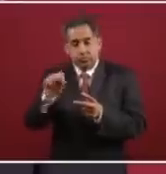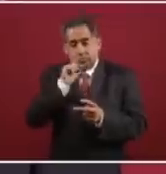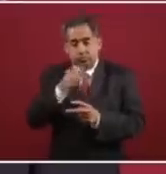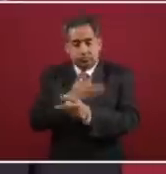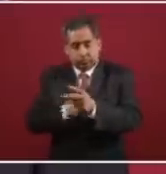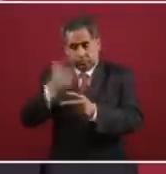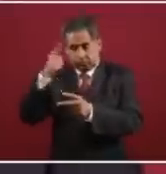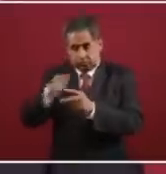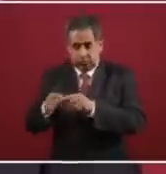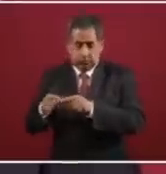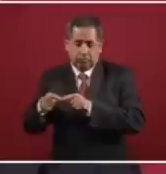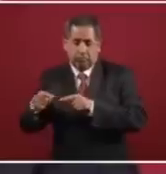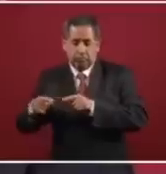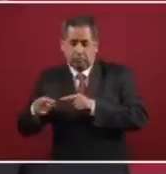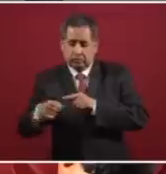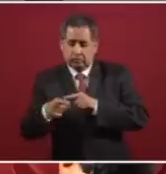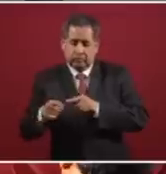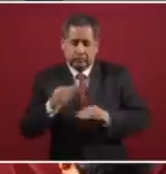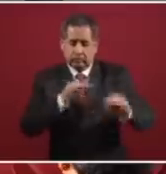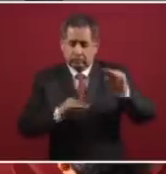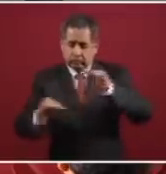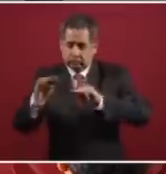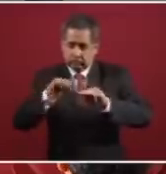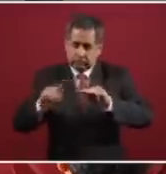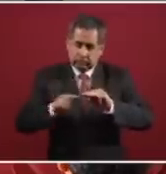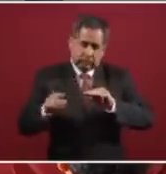la tarde noche atravesamos la sierra